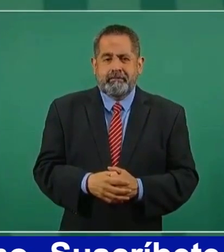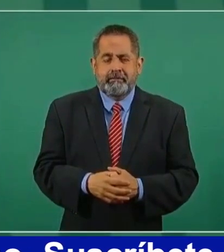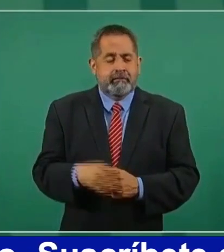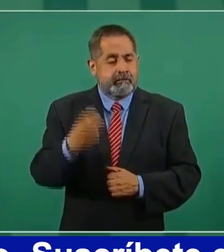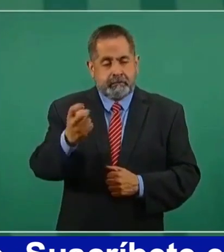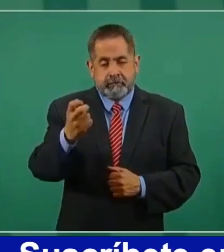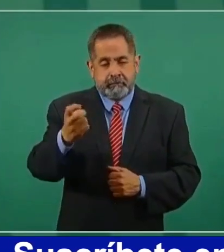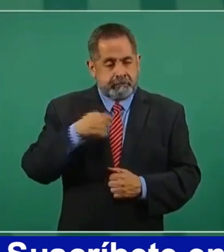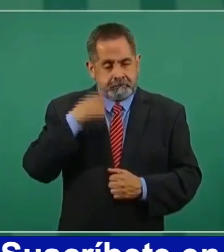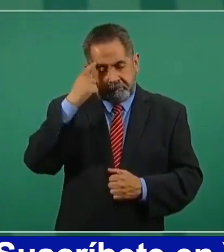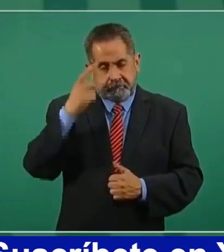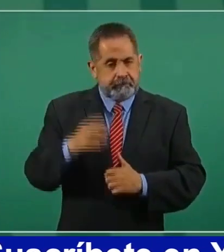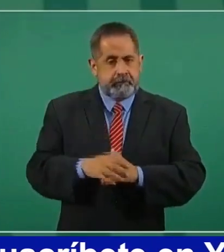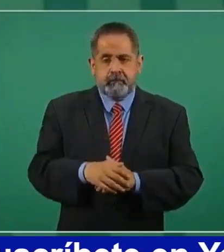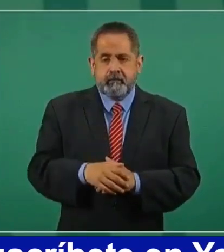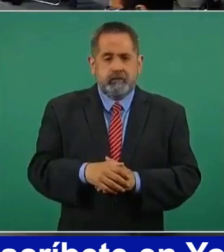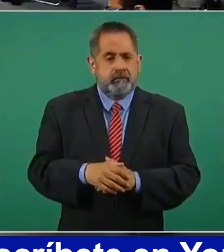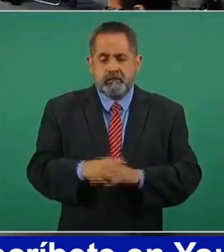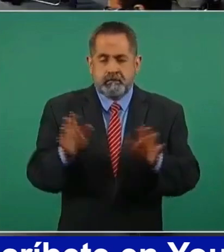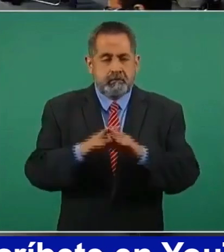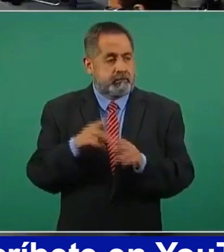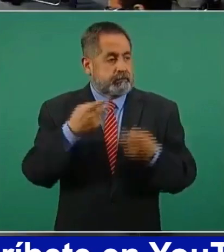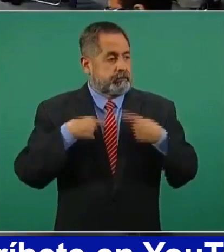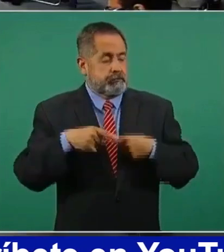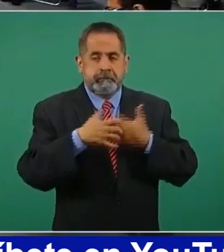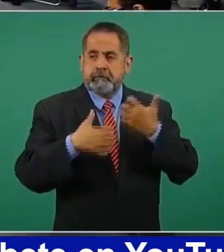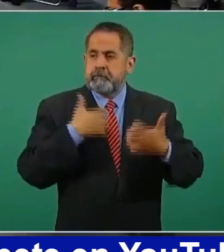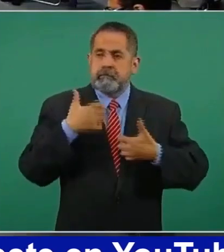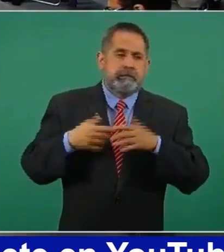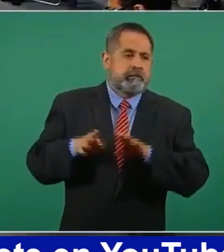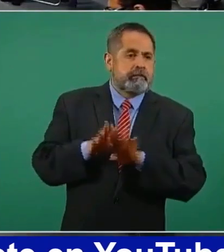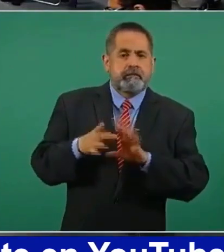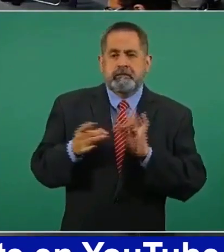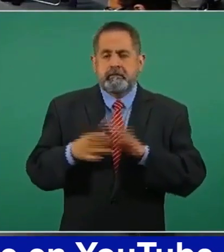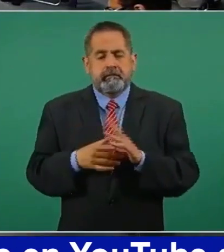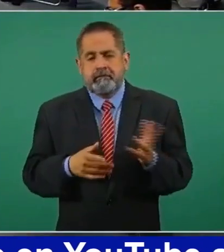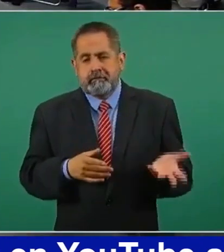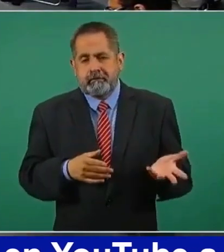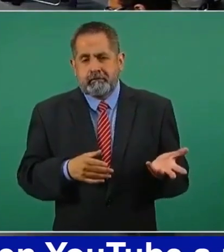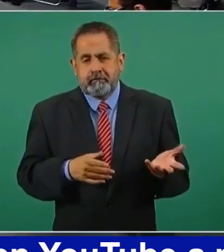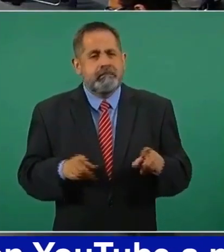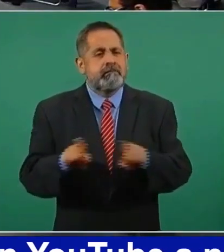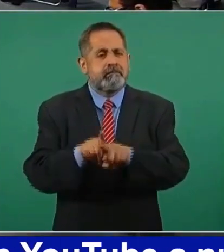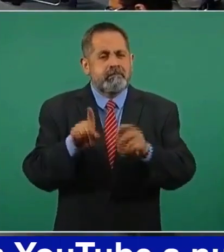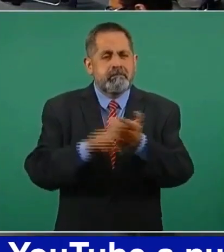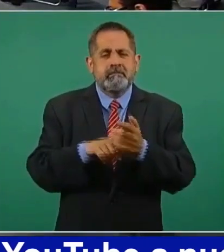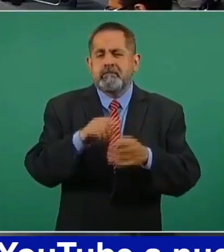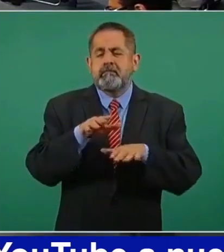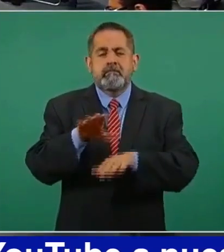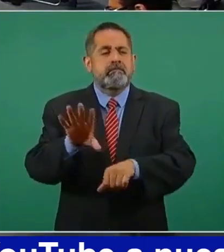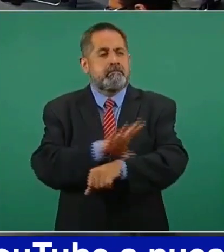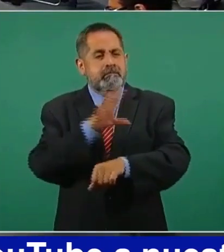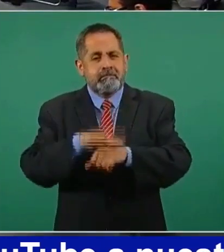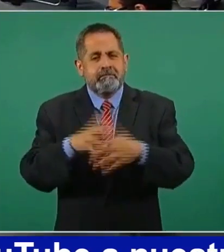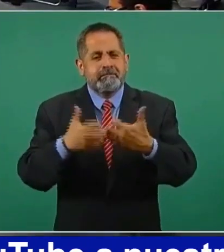Por eso están desconcertados. Lo mismo en la industria